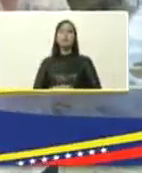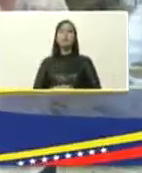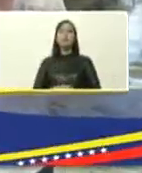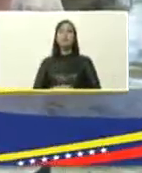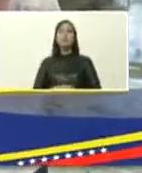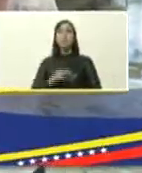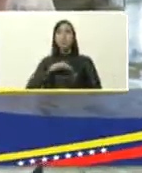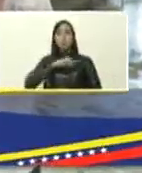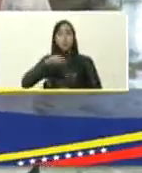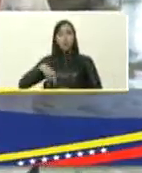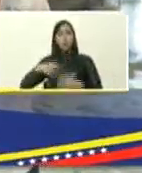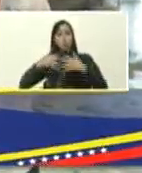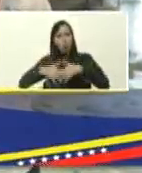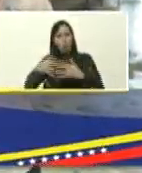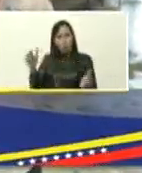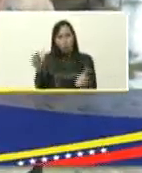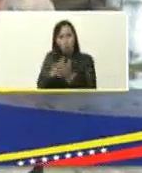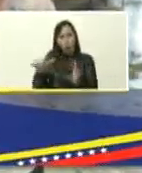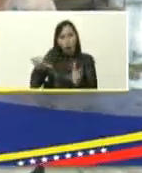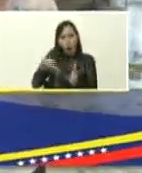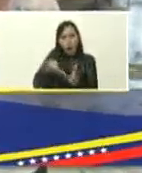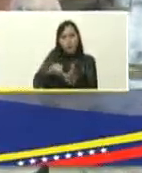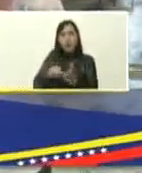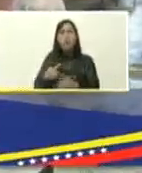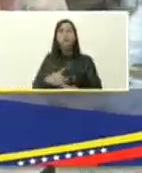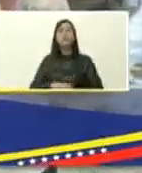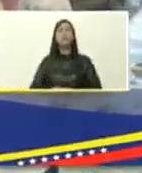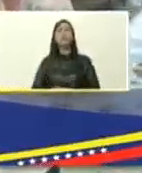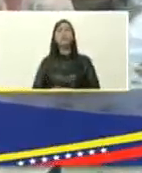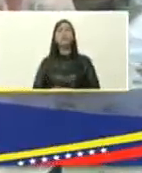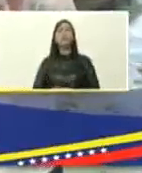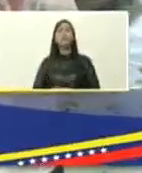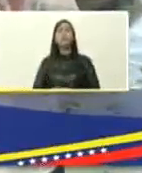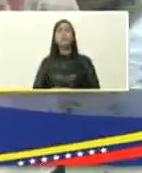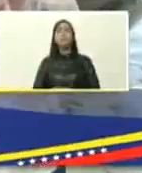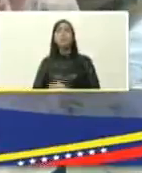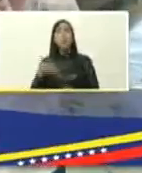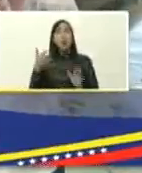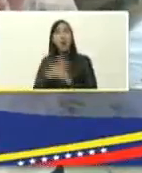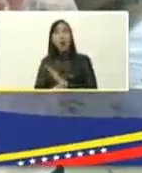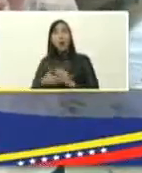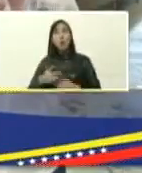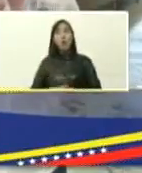Somos una planta ubicada en el estado de Nueva Esparta, que cuenta con un